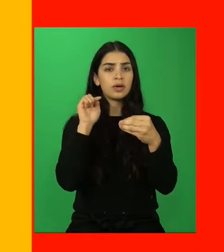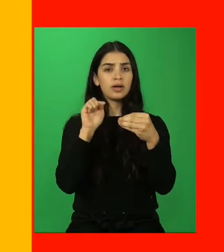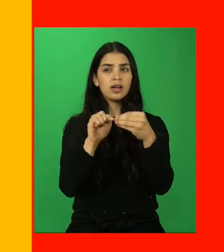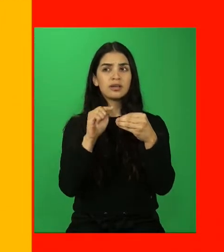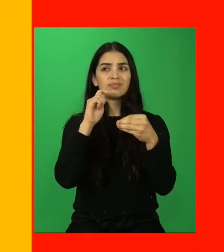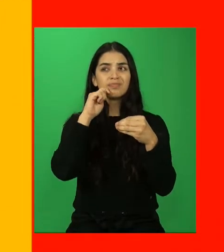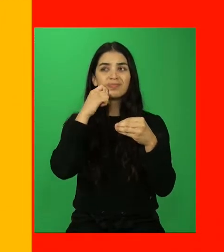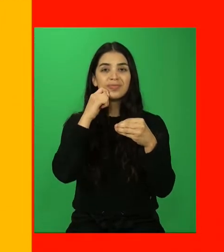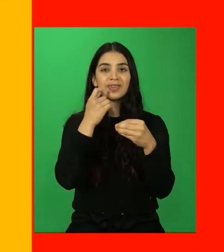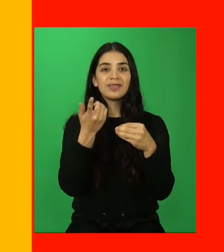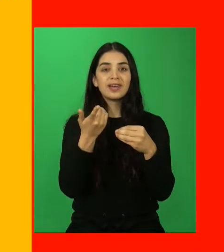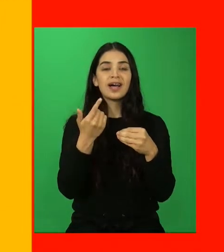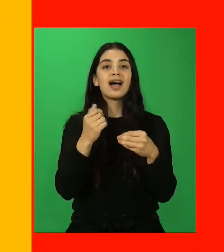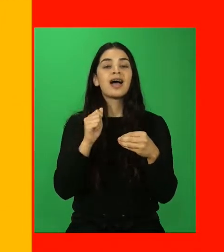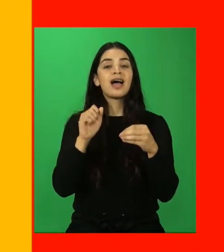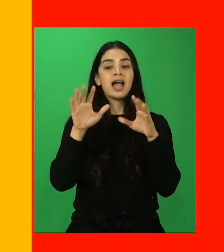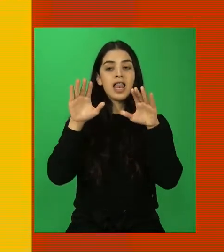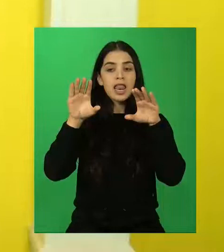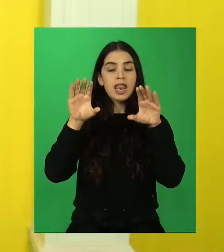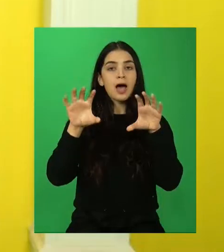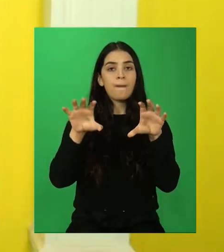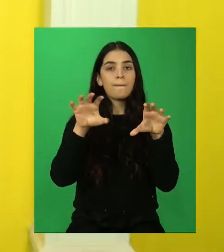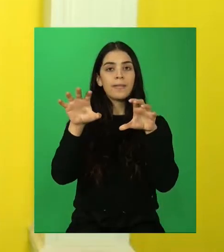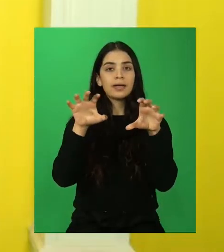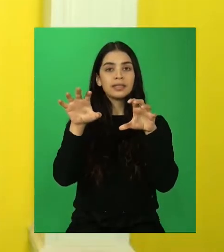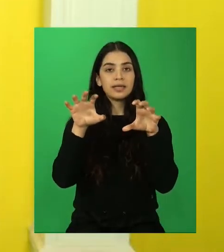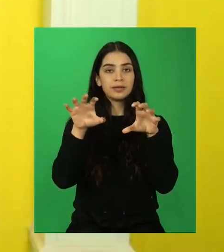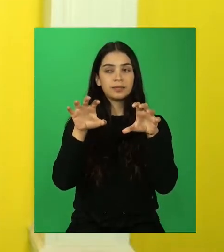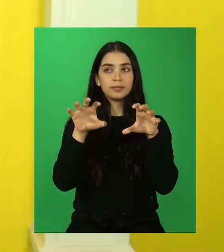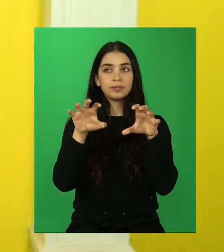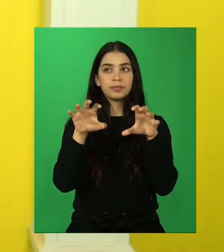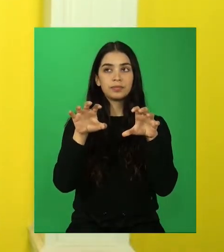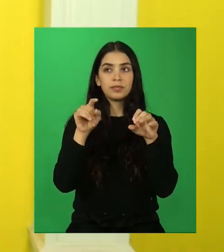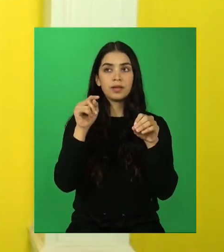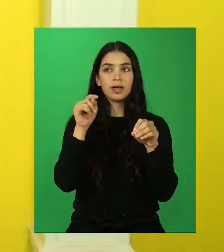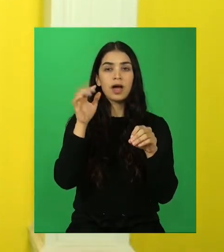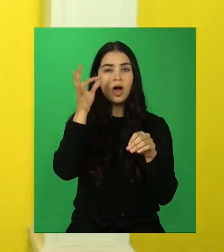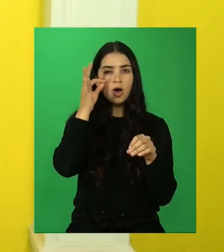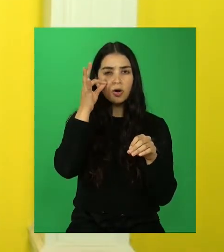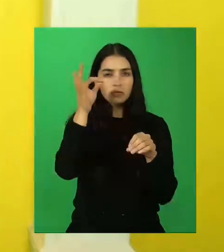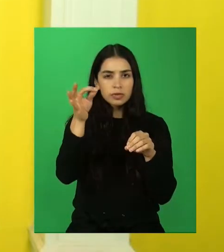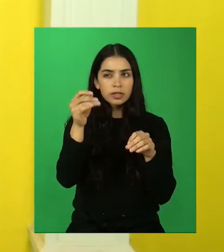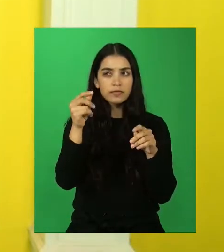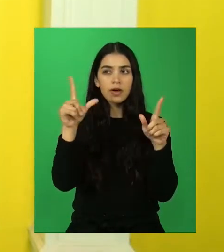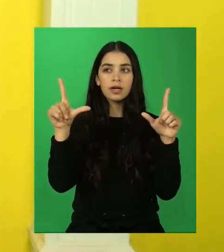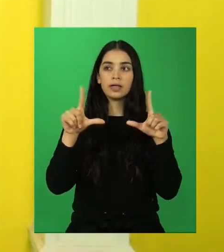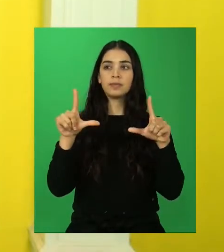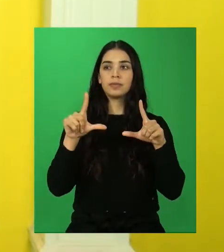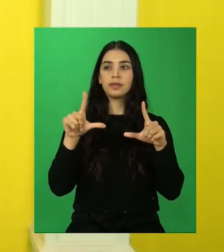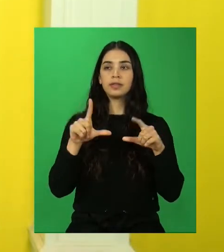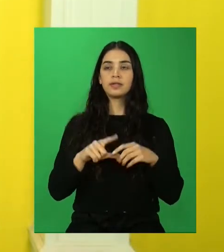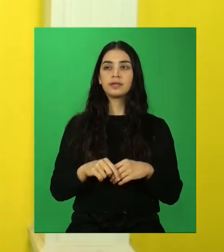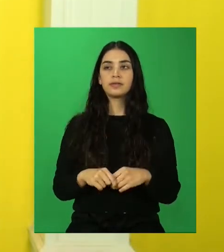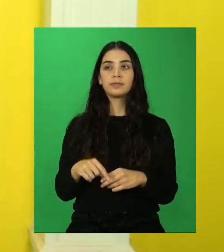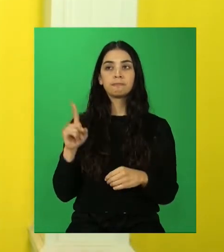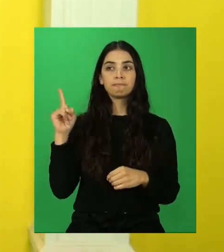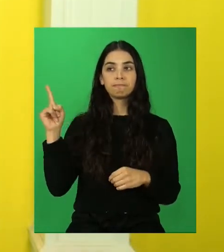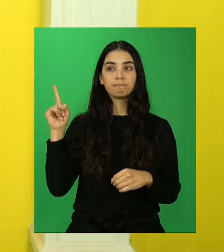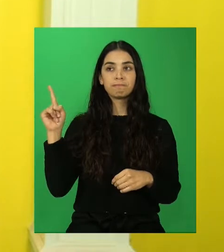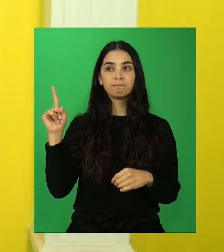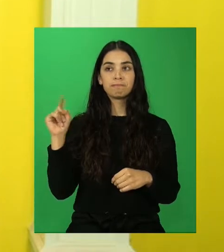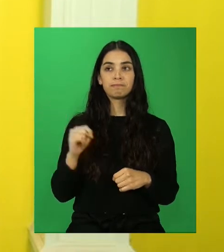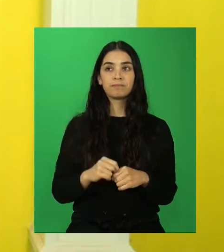el estado de la materia, como se los decía anteriormente. Aquí tenemos una imagen donde se